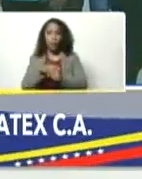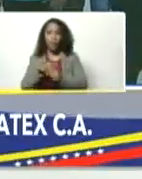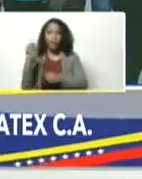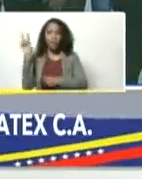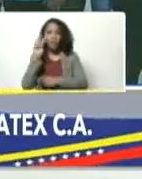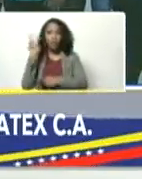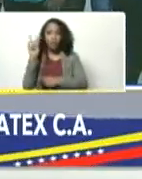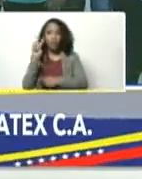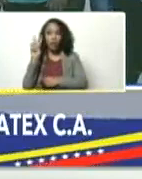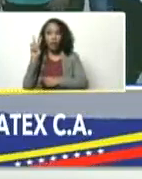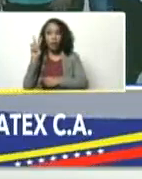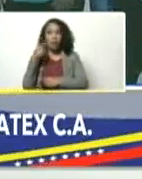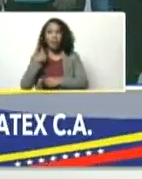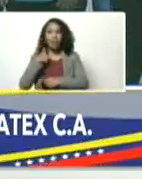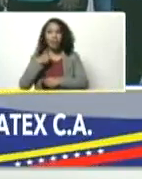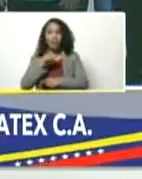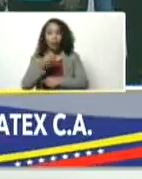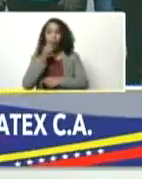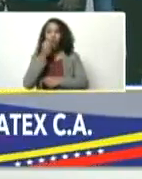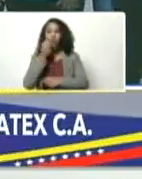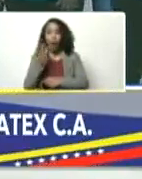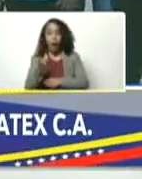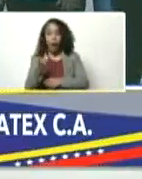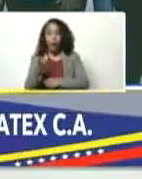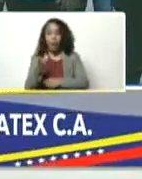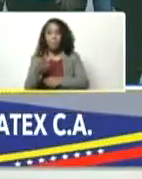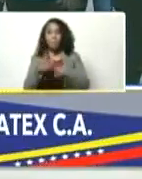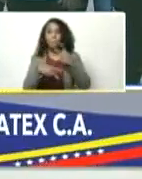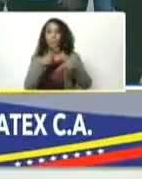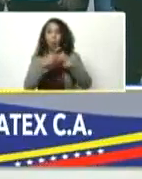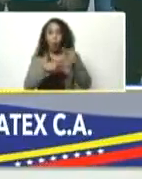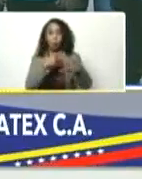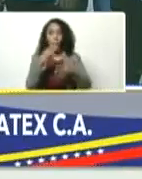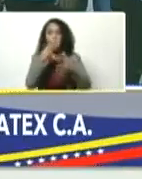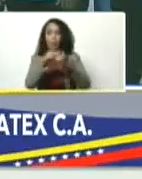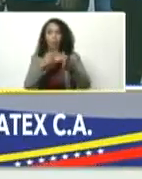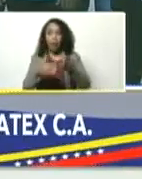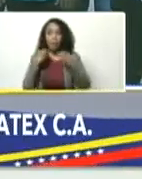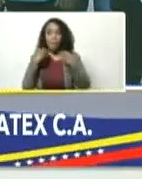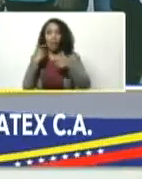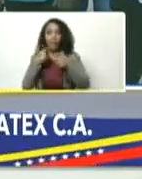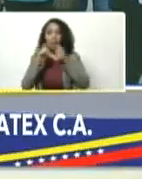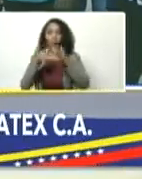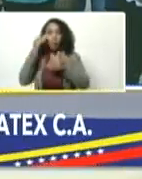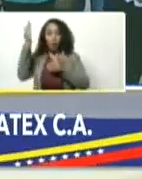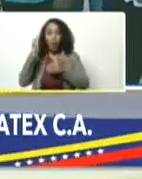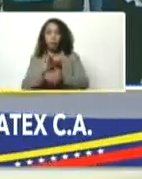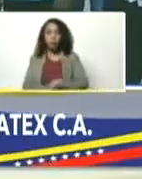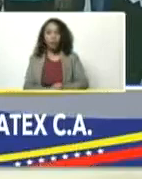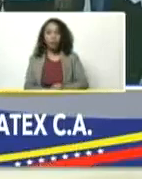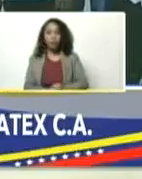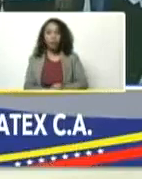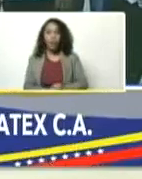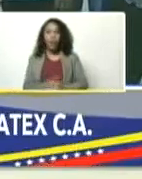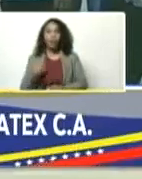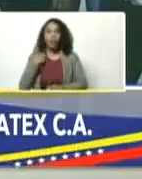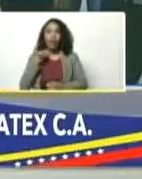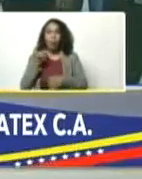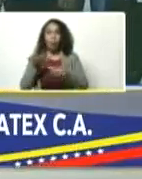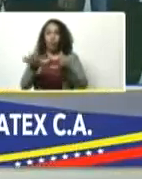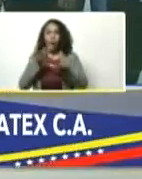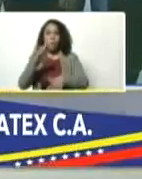Venezuela tiene buenos productos para exportar. Tenemos una belleza